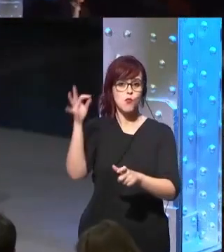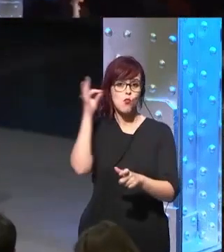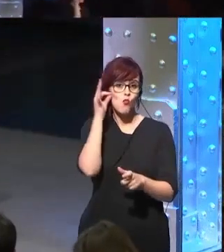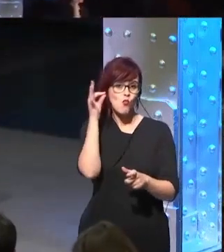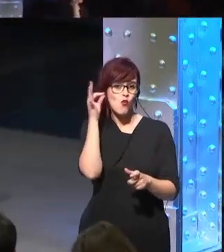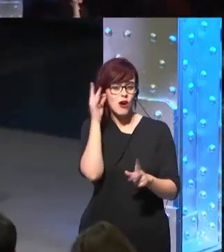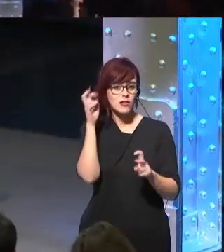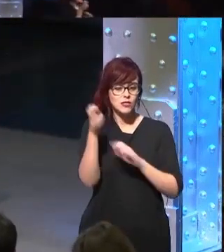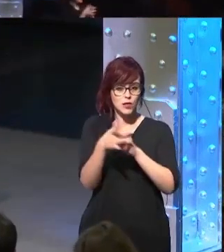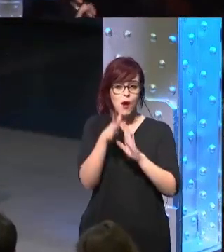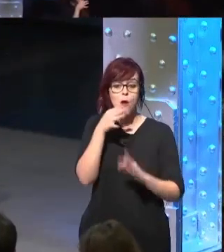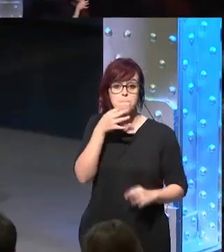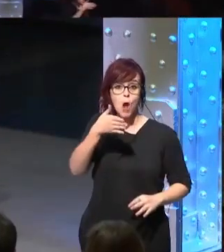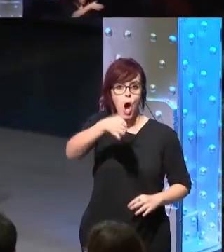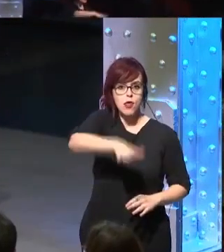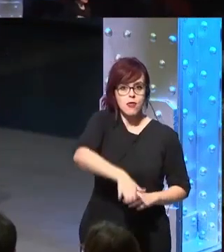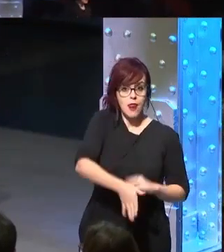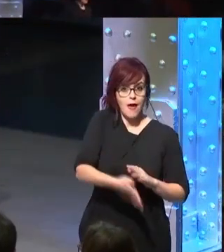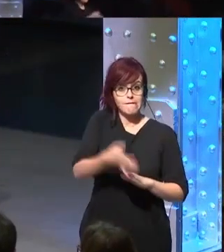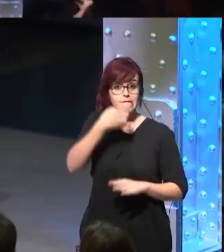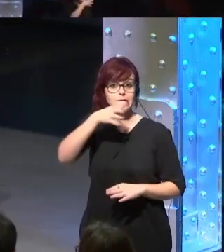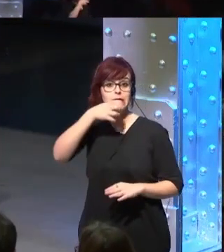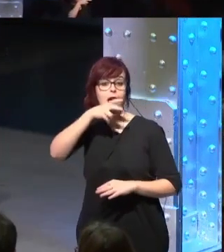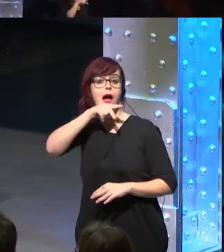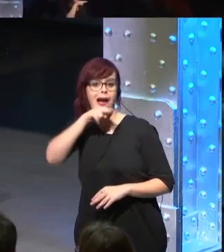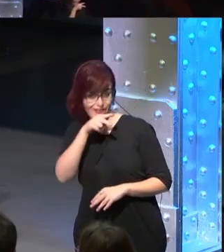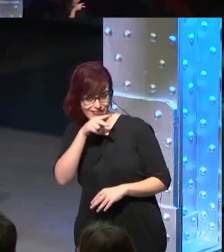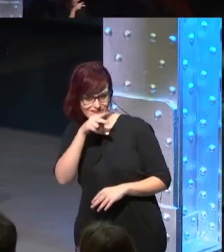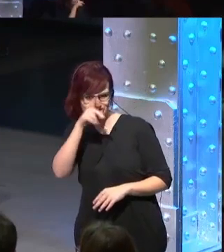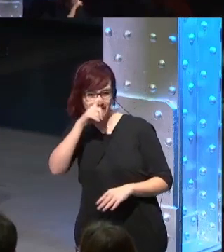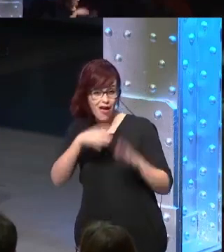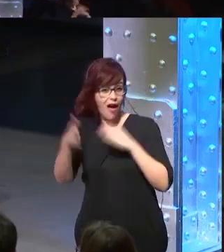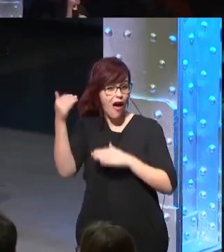que hablan antes de morir. Porque vale, de acuerdo,